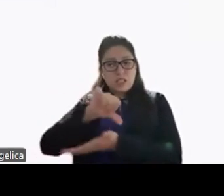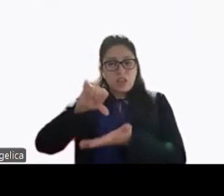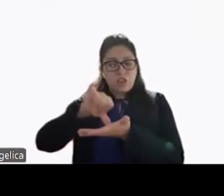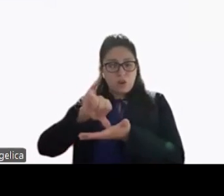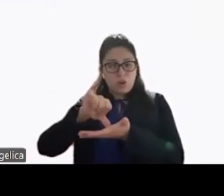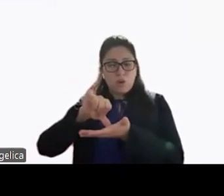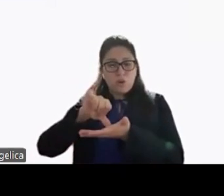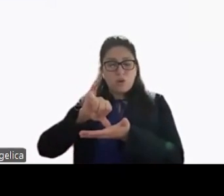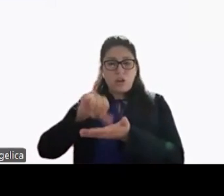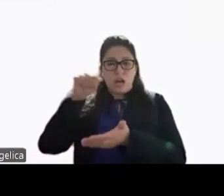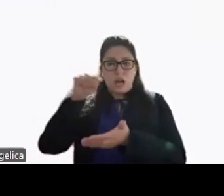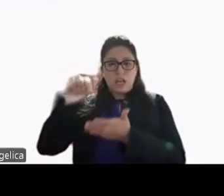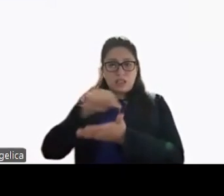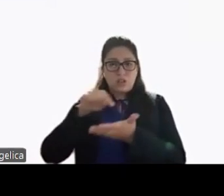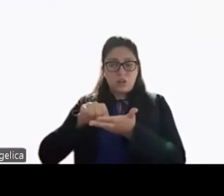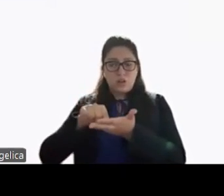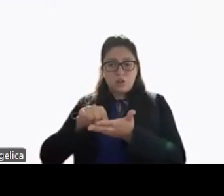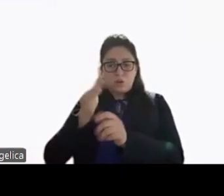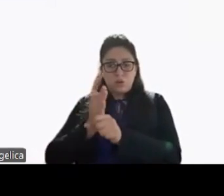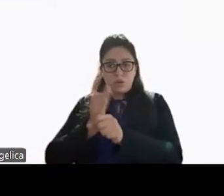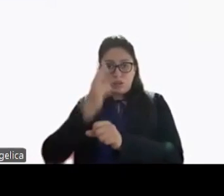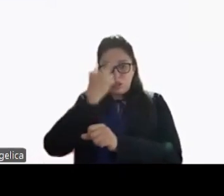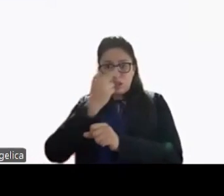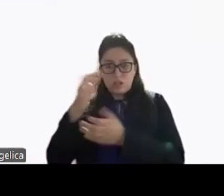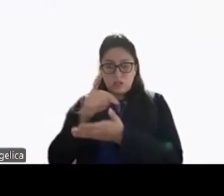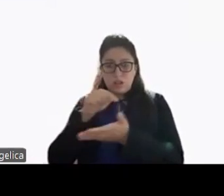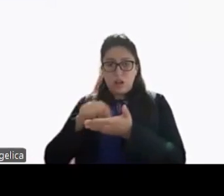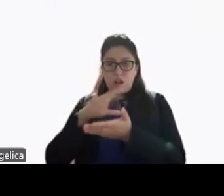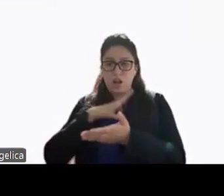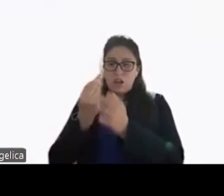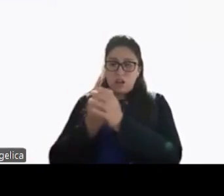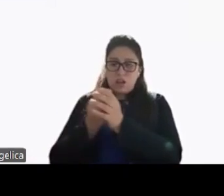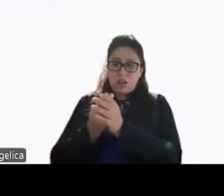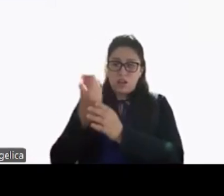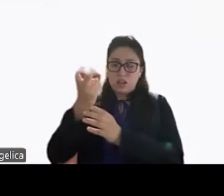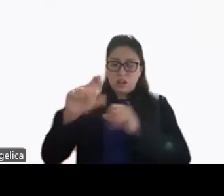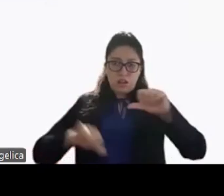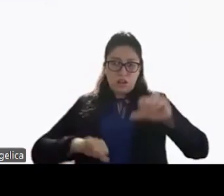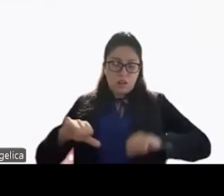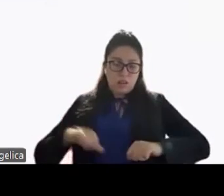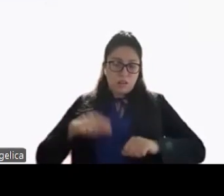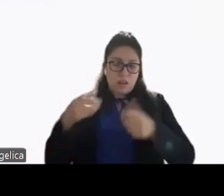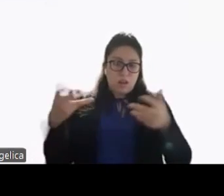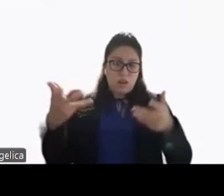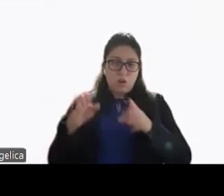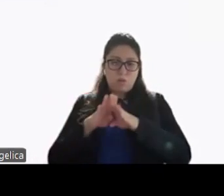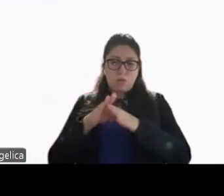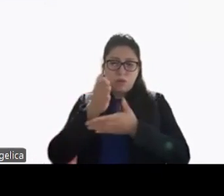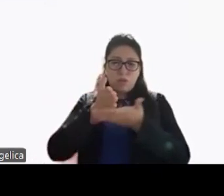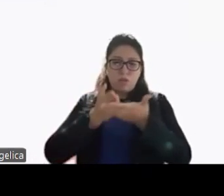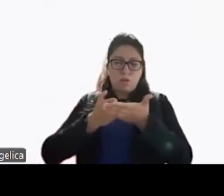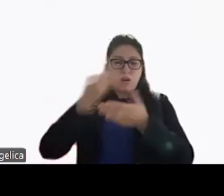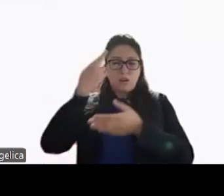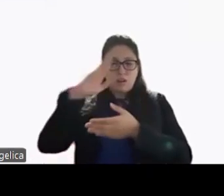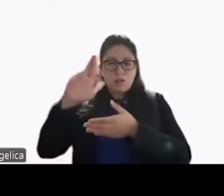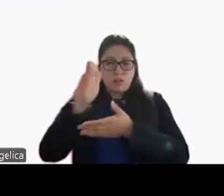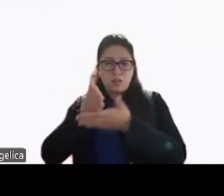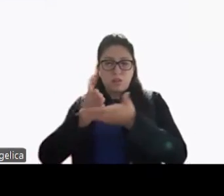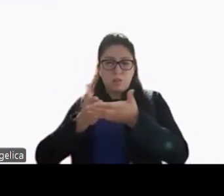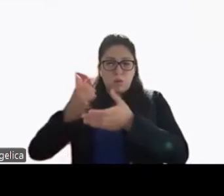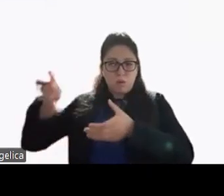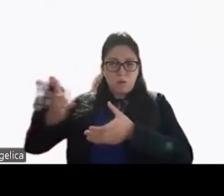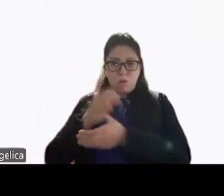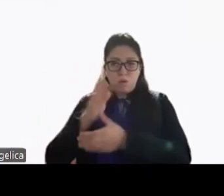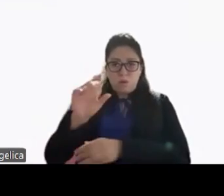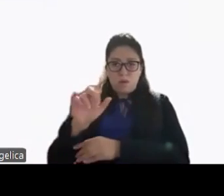que el predio que se está analizando tiene estas actividades con esta condición de derechos adquiridos, no está incrementando